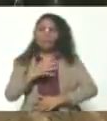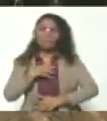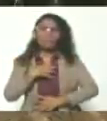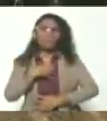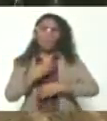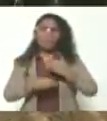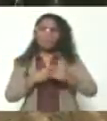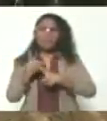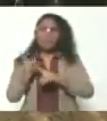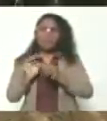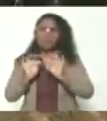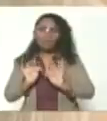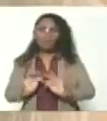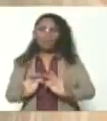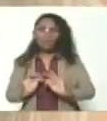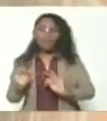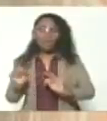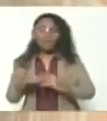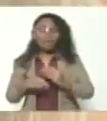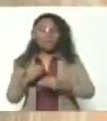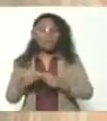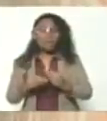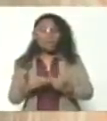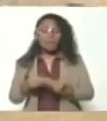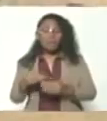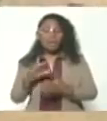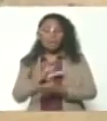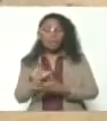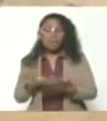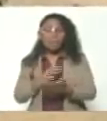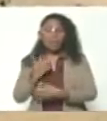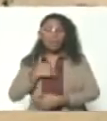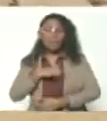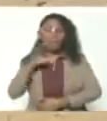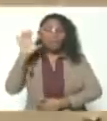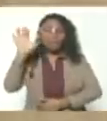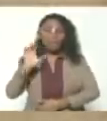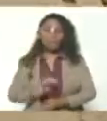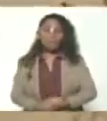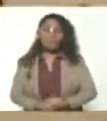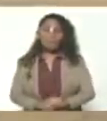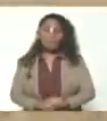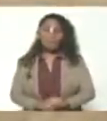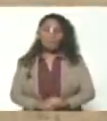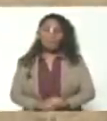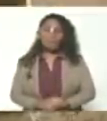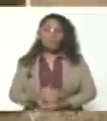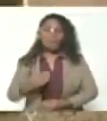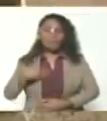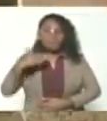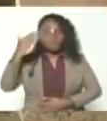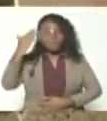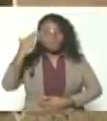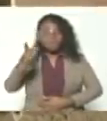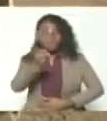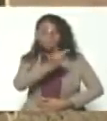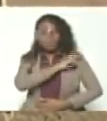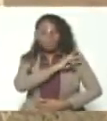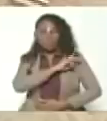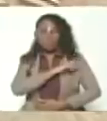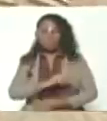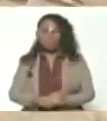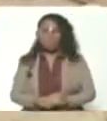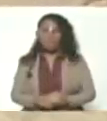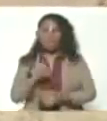catalogarlo de otra forma, era crear el caos en nuestra patria. Mi comandante en jefe, ante